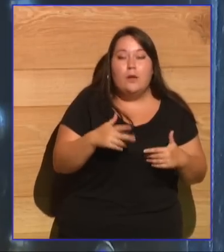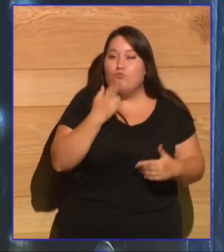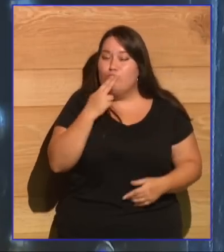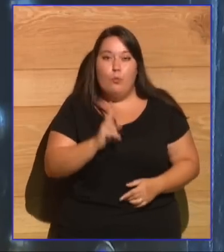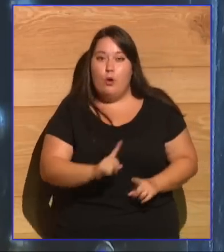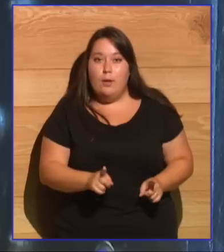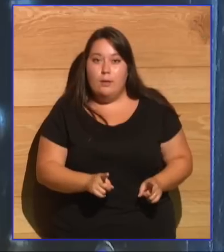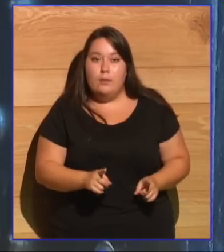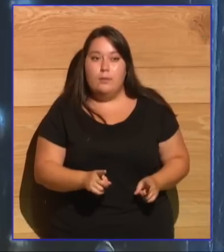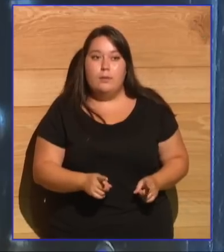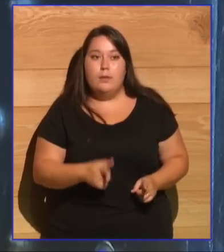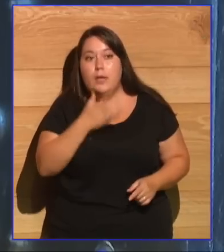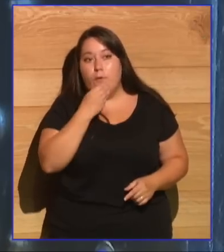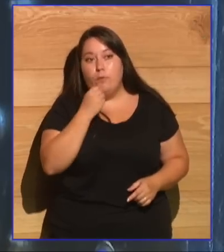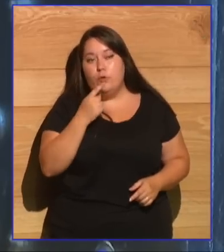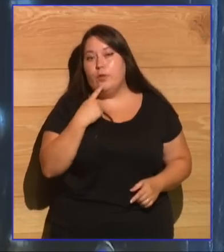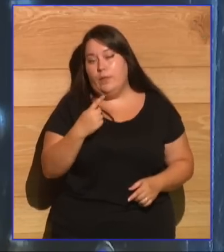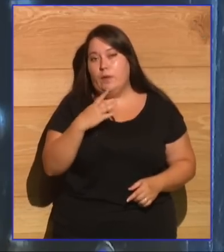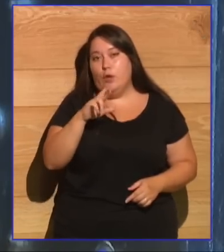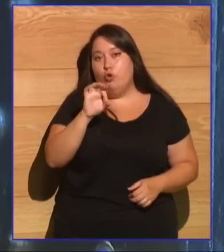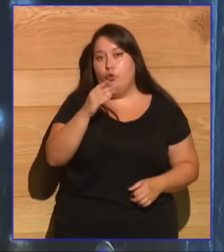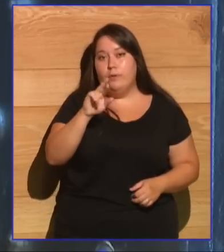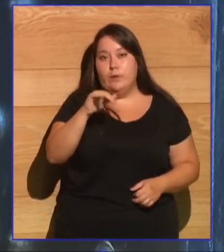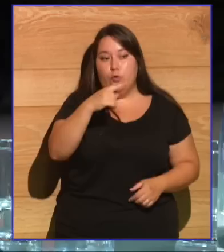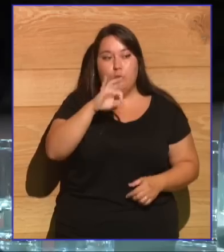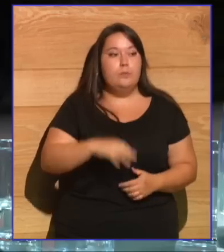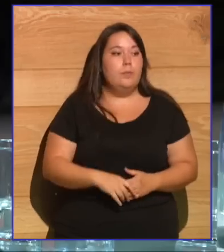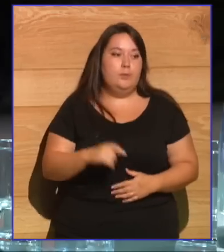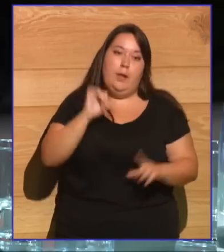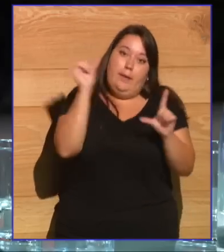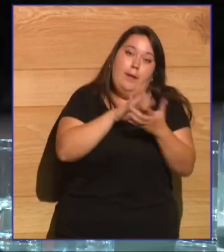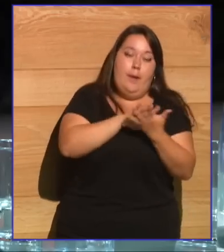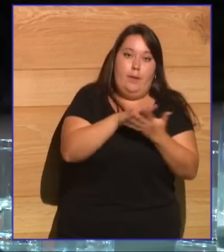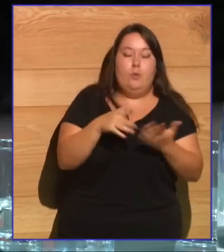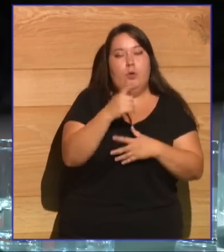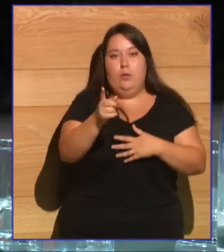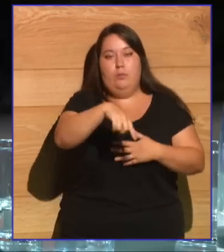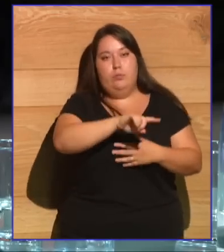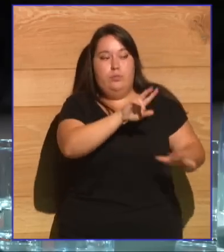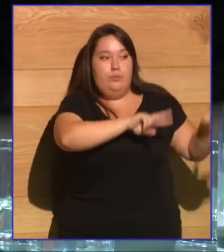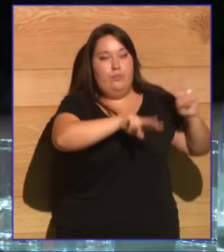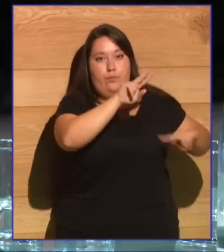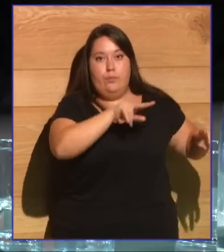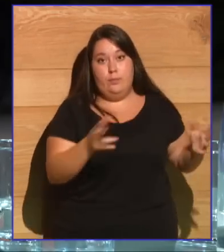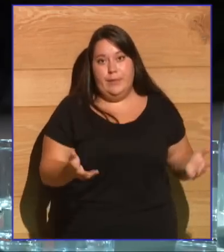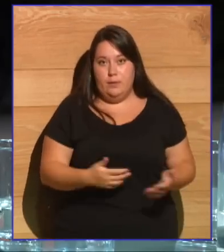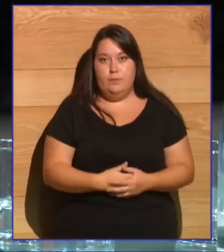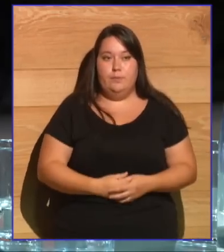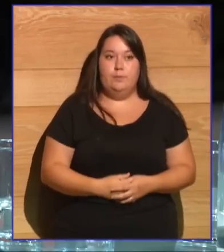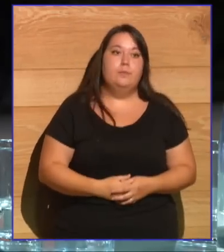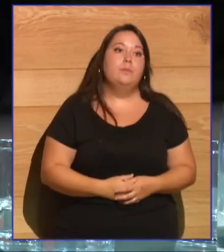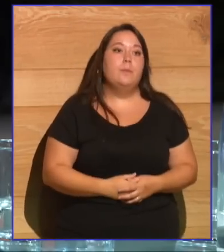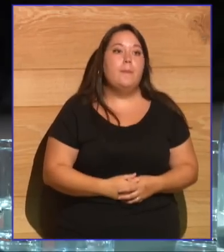bonito esto que nos ha contado rodrigo si oye vamos a hablar de la película que no enviamos no digamos con donde pis pás como